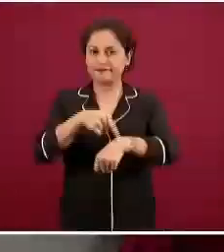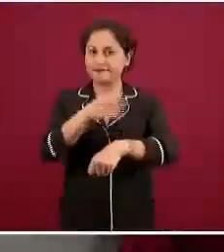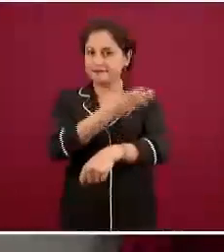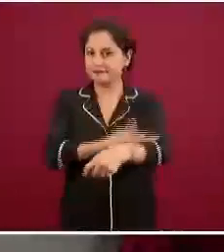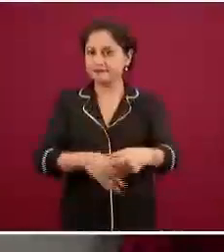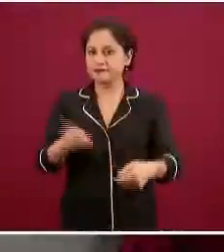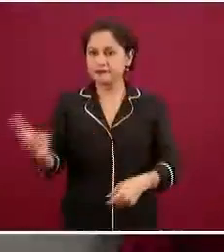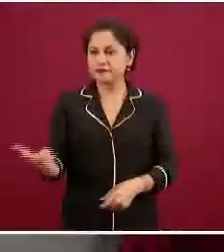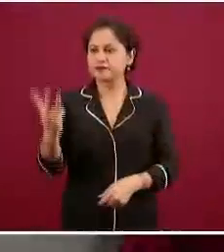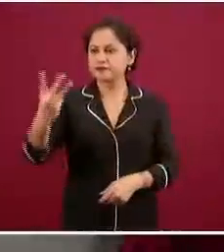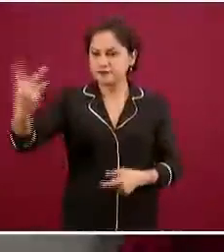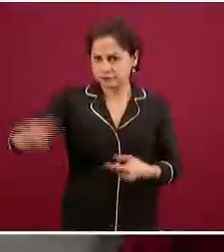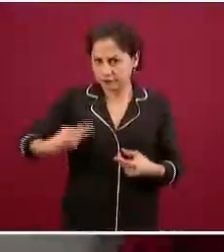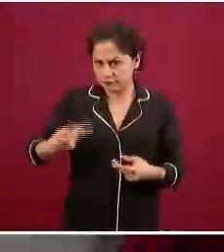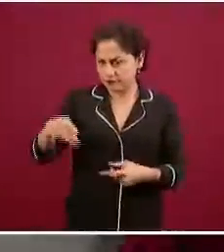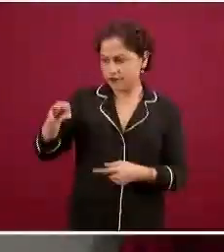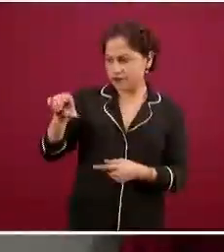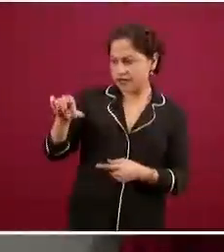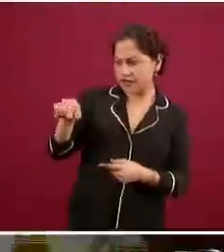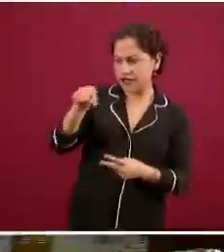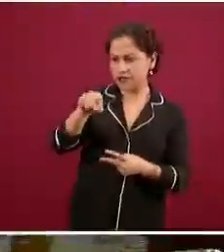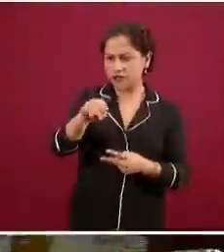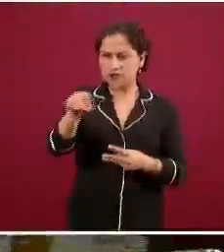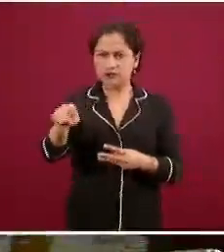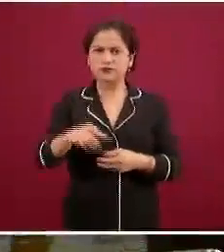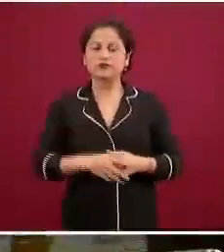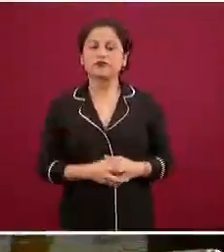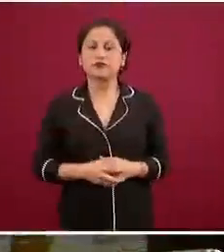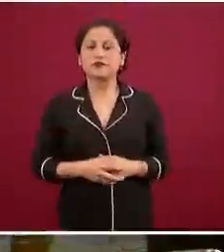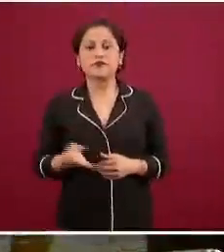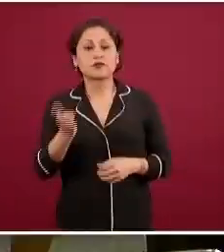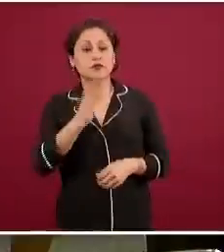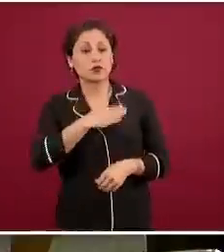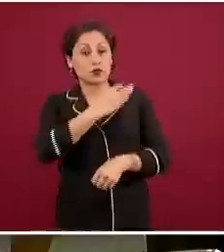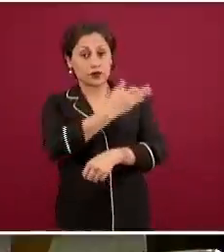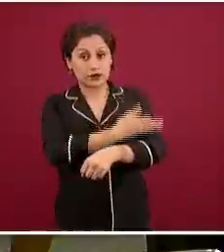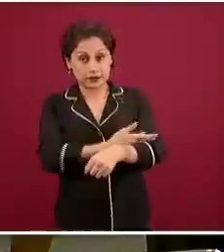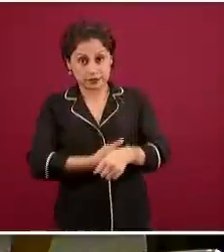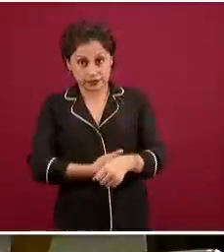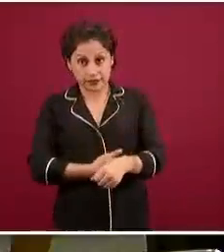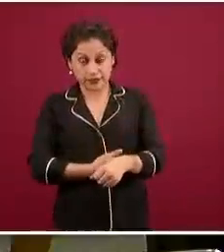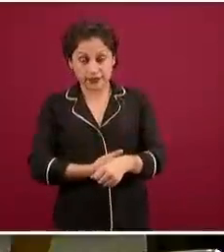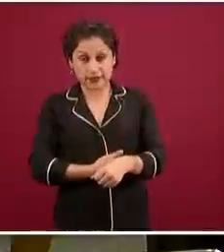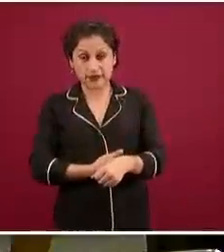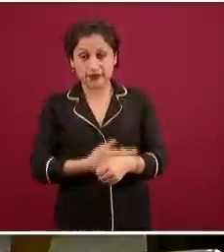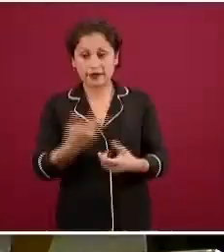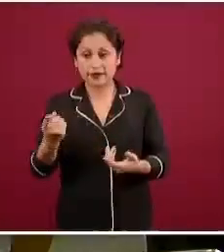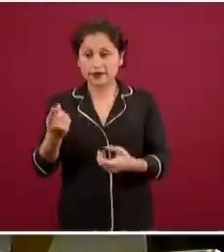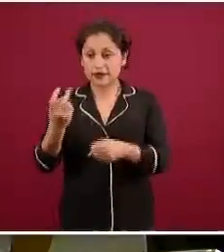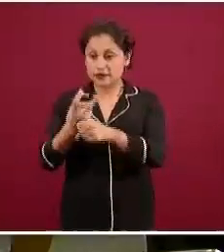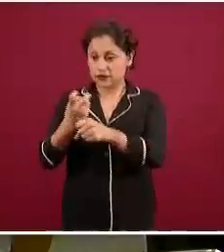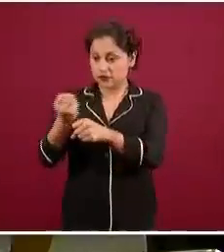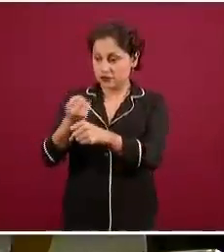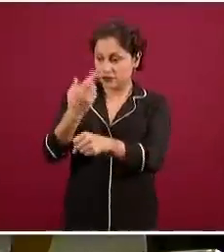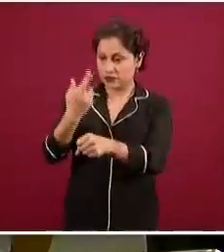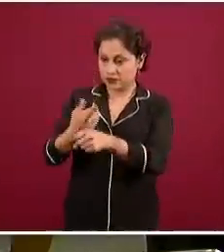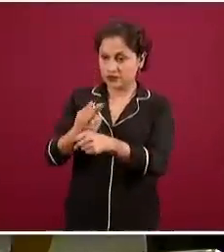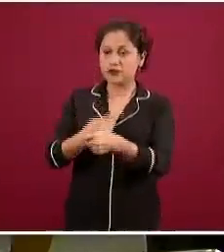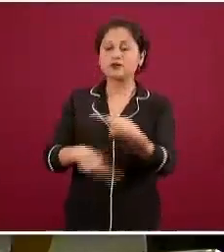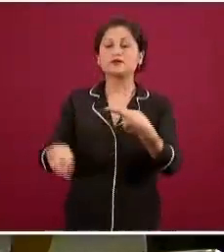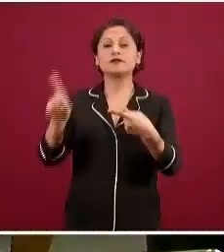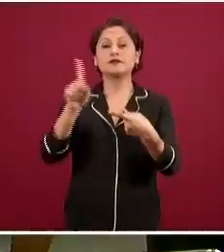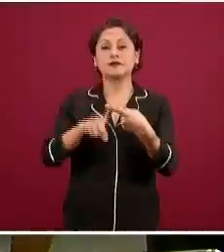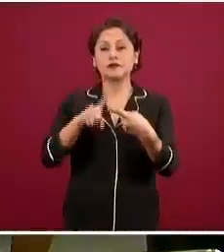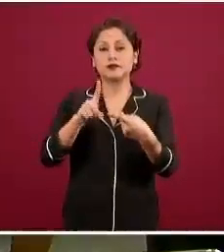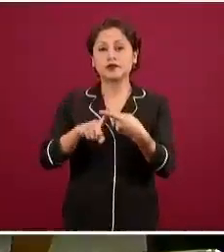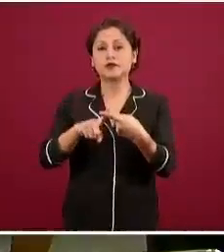buena. 3 preguntas, Melina, usted y usted. Muy buenas tardes, subsecretario. Primero, sobre este comunicado de